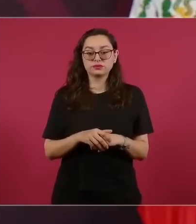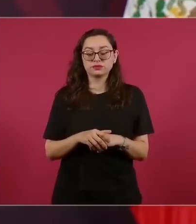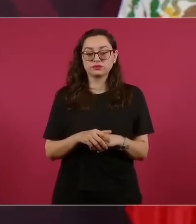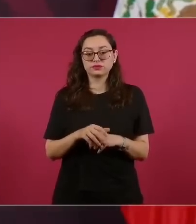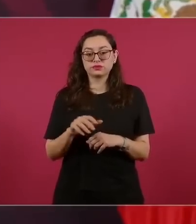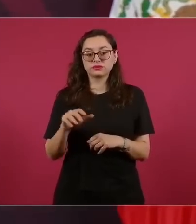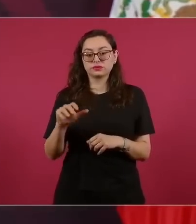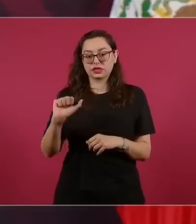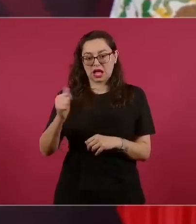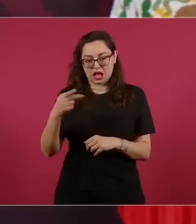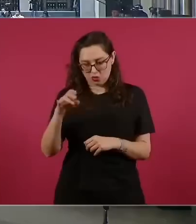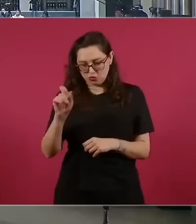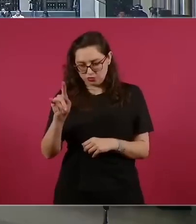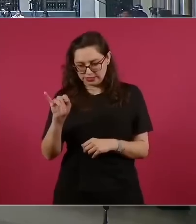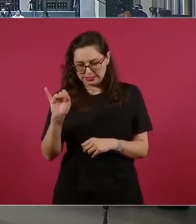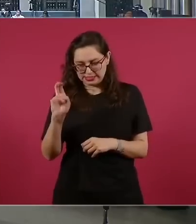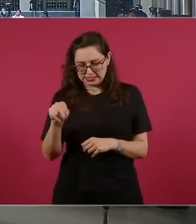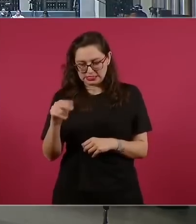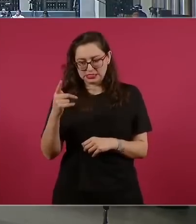Agustín Pro,